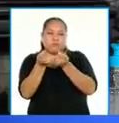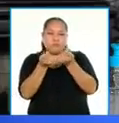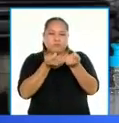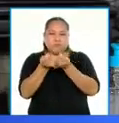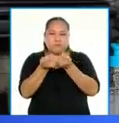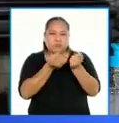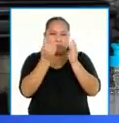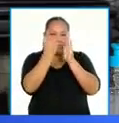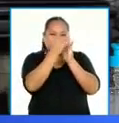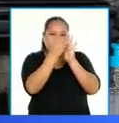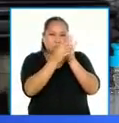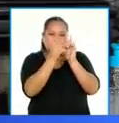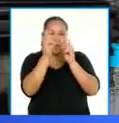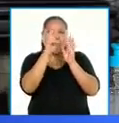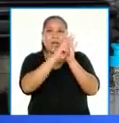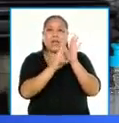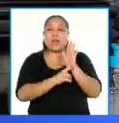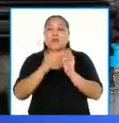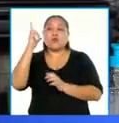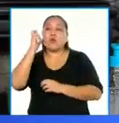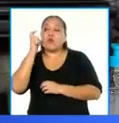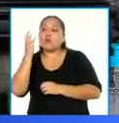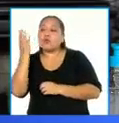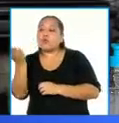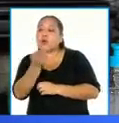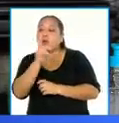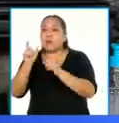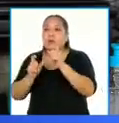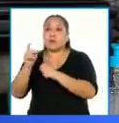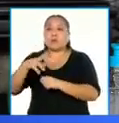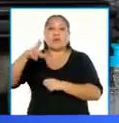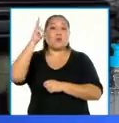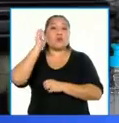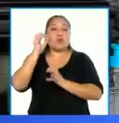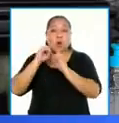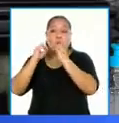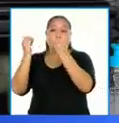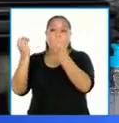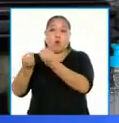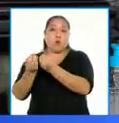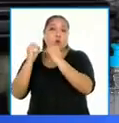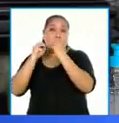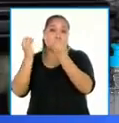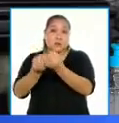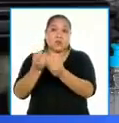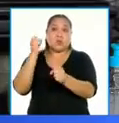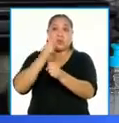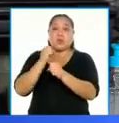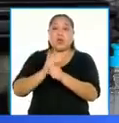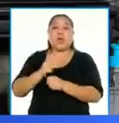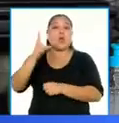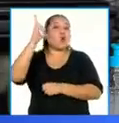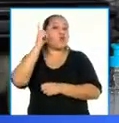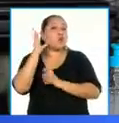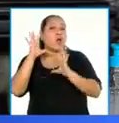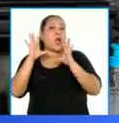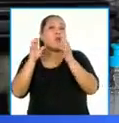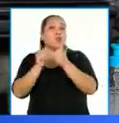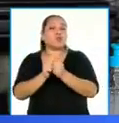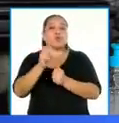Hemos escuchado a la ciudadanía, hemos escuchado a los gremios, hemos escuchado a las asociaciones